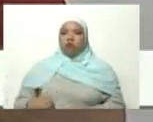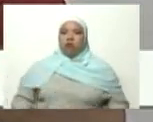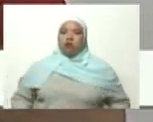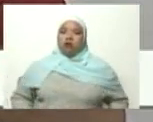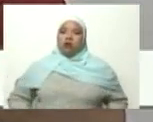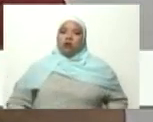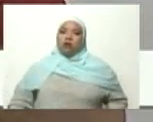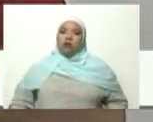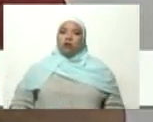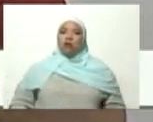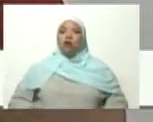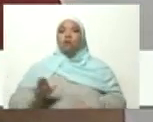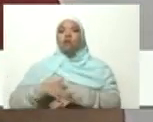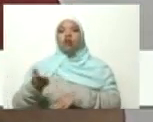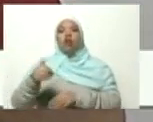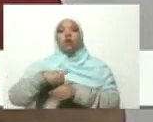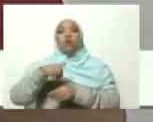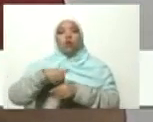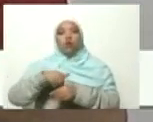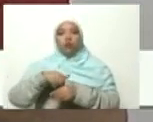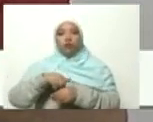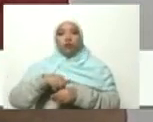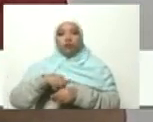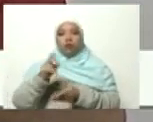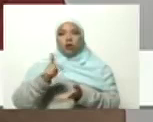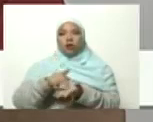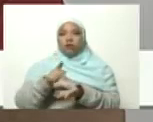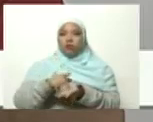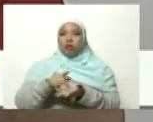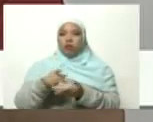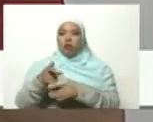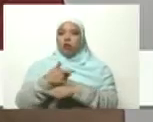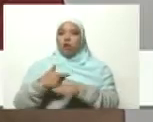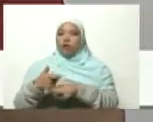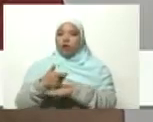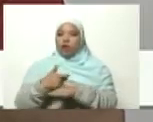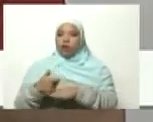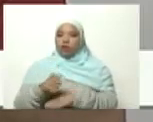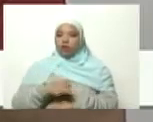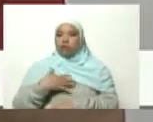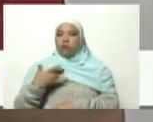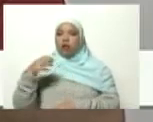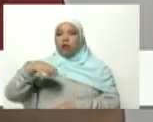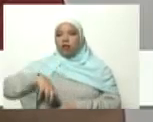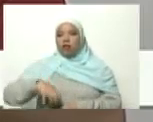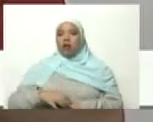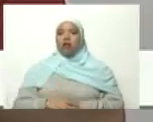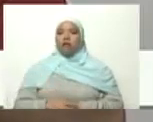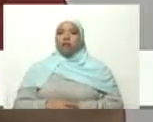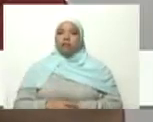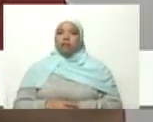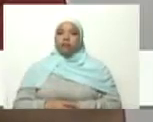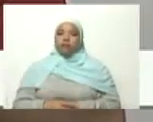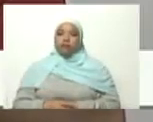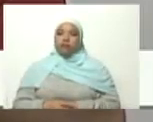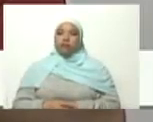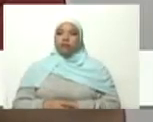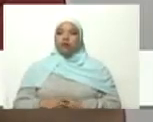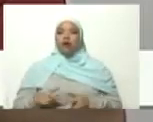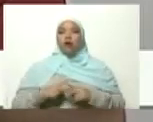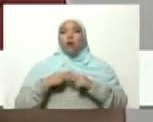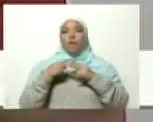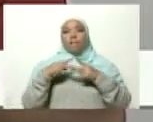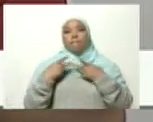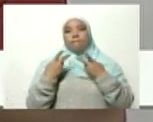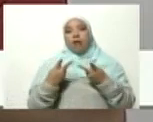a votar? ¿Por qué no participó en las elecciones de gobernadores, de diputados? Eso para nosotros tiene un valor dentro